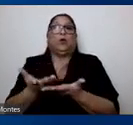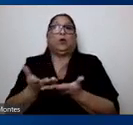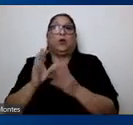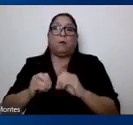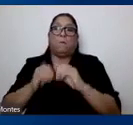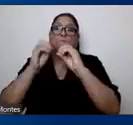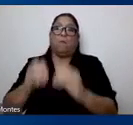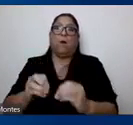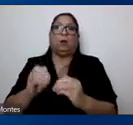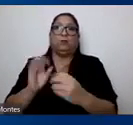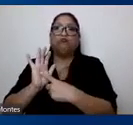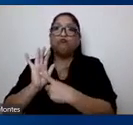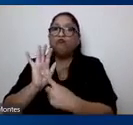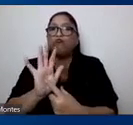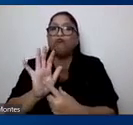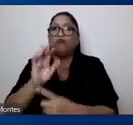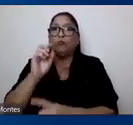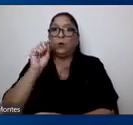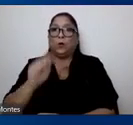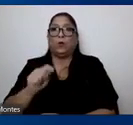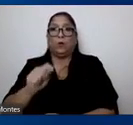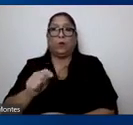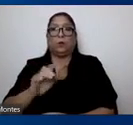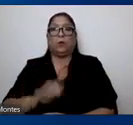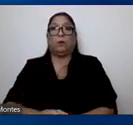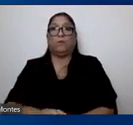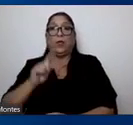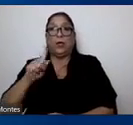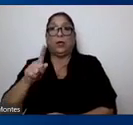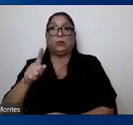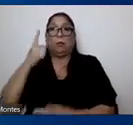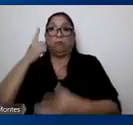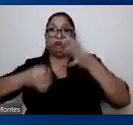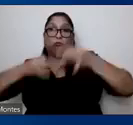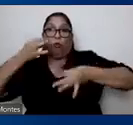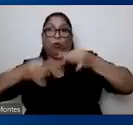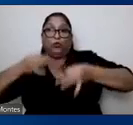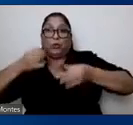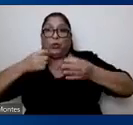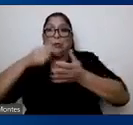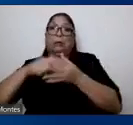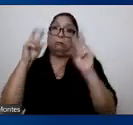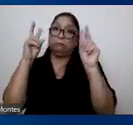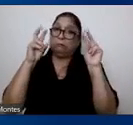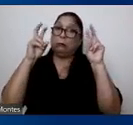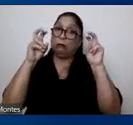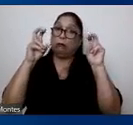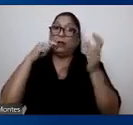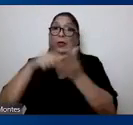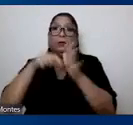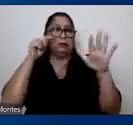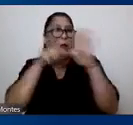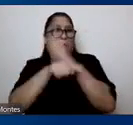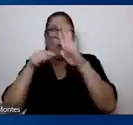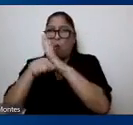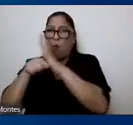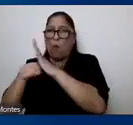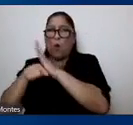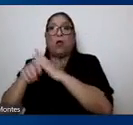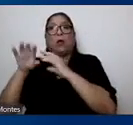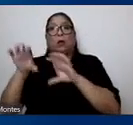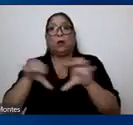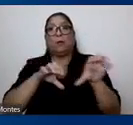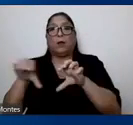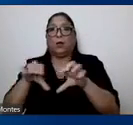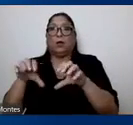puesto a relieve este ajusticiamiento que, entre comillas, ¿no? De este crimen atroz que había cometido